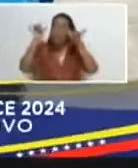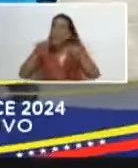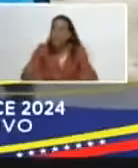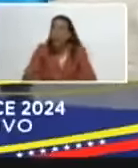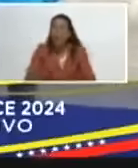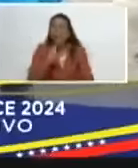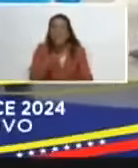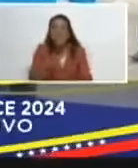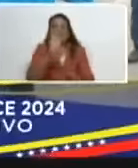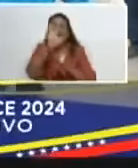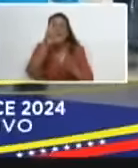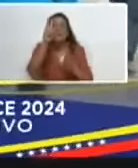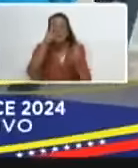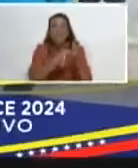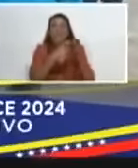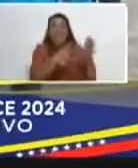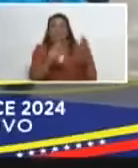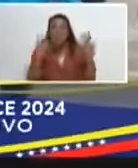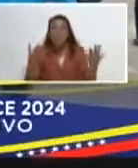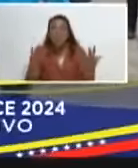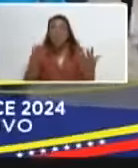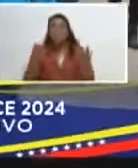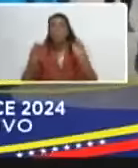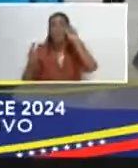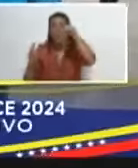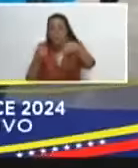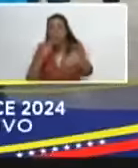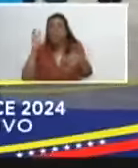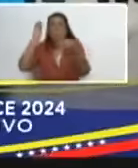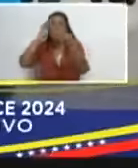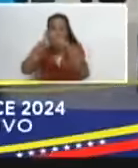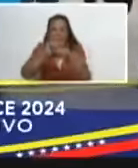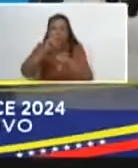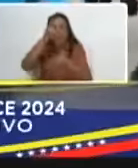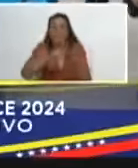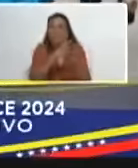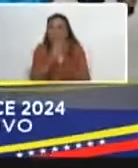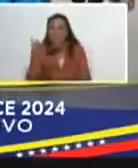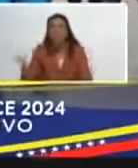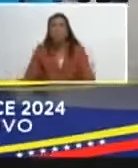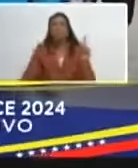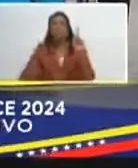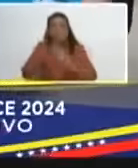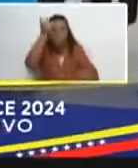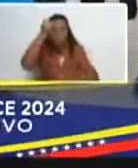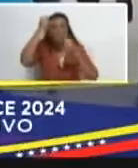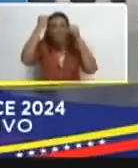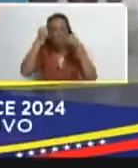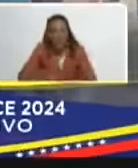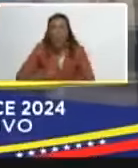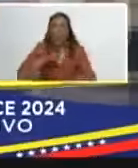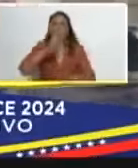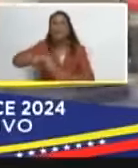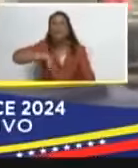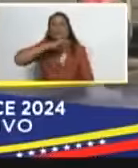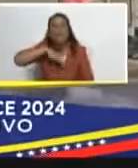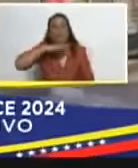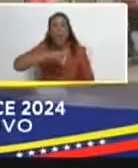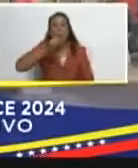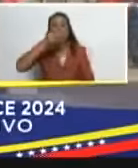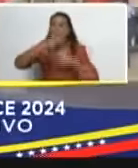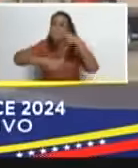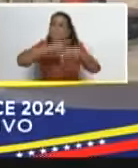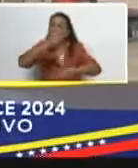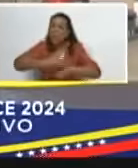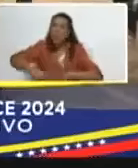cumplirse. Venezuela ha logrado un primer gran paso de soberanía, abastecimiento